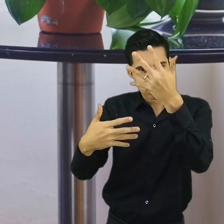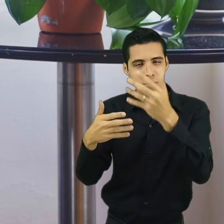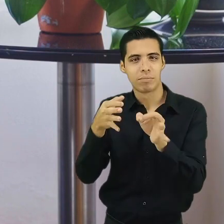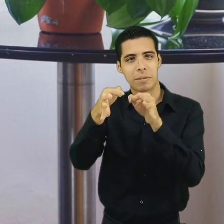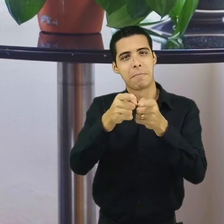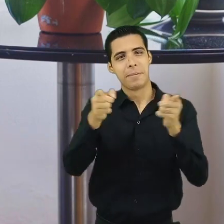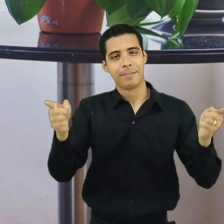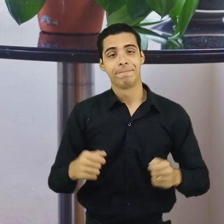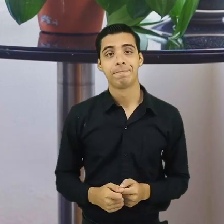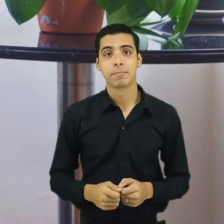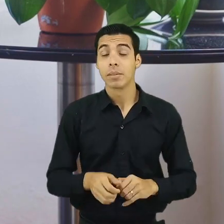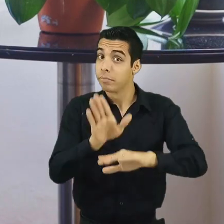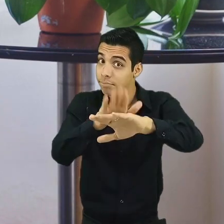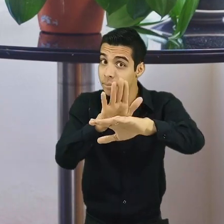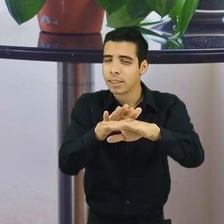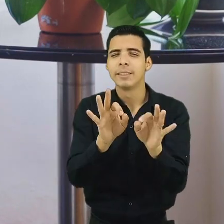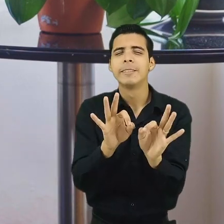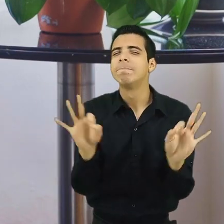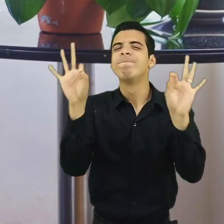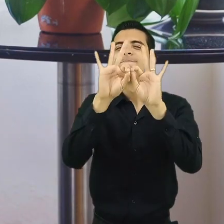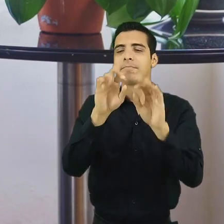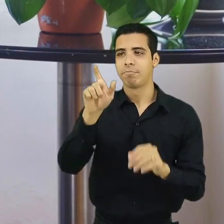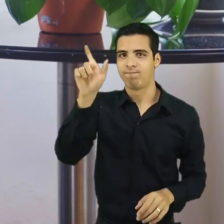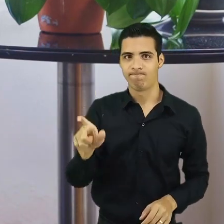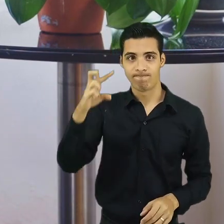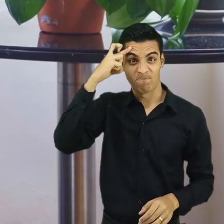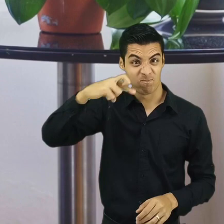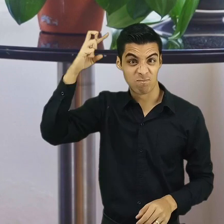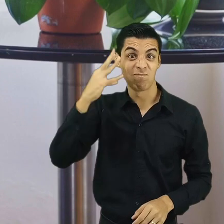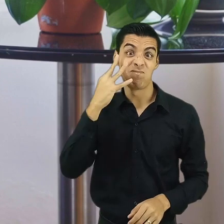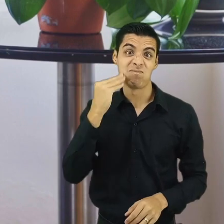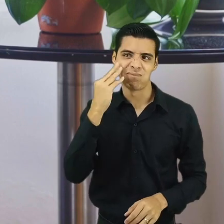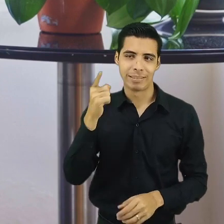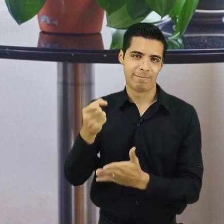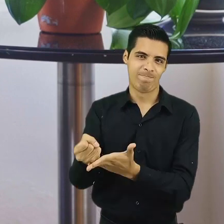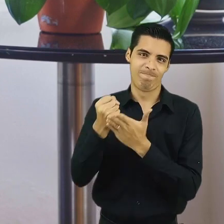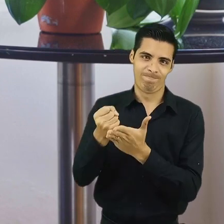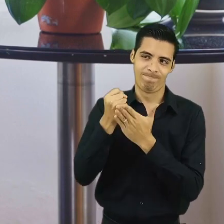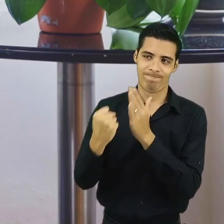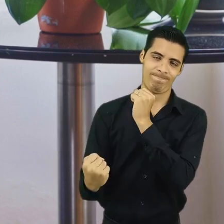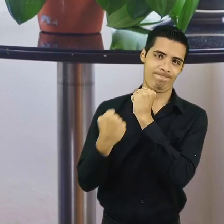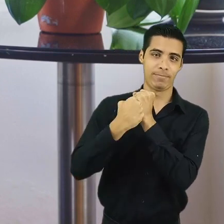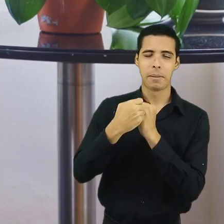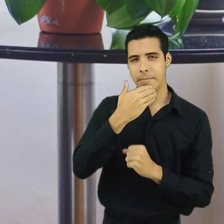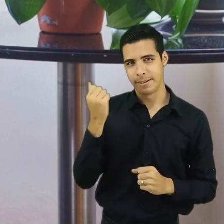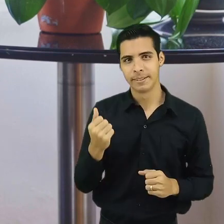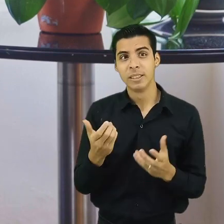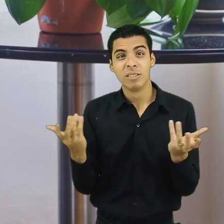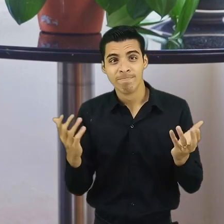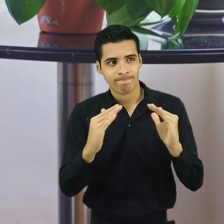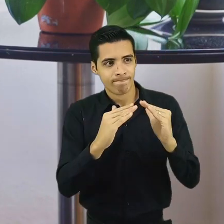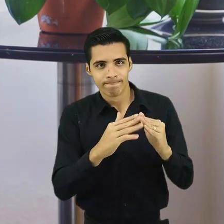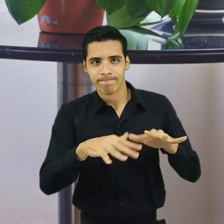un mentor se hace completamente necesario a la hora de iniciar a invertir, más si es tu primera vez en entrar al mundo de las inversiones o al